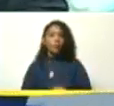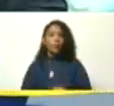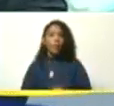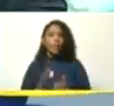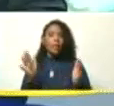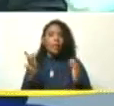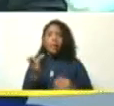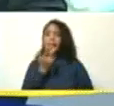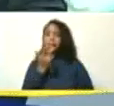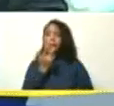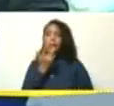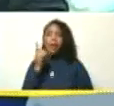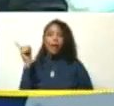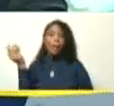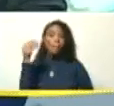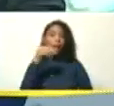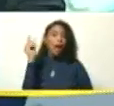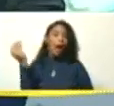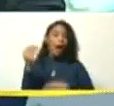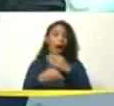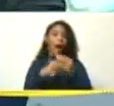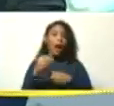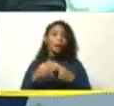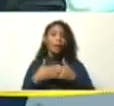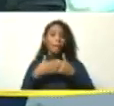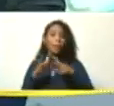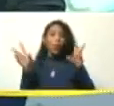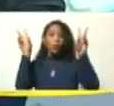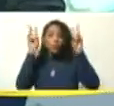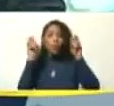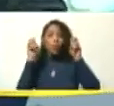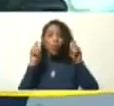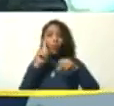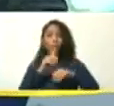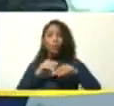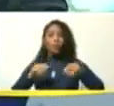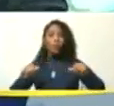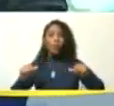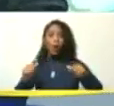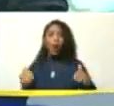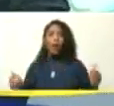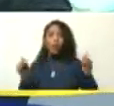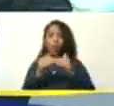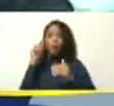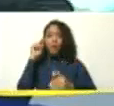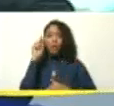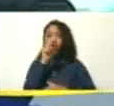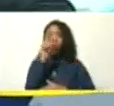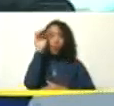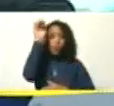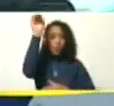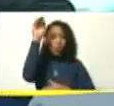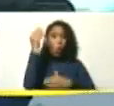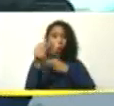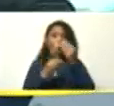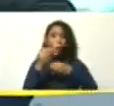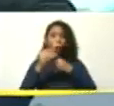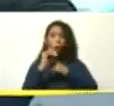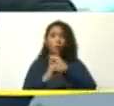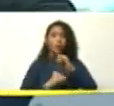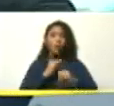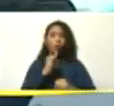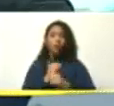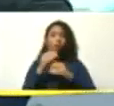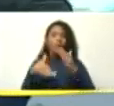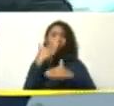Martín, que además inauguran un continente en común, una visión común internacional después